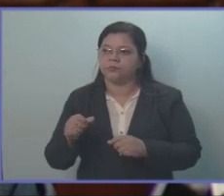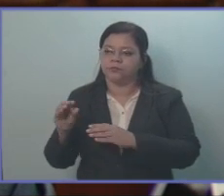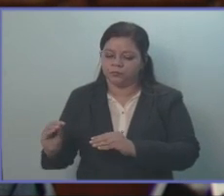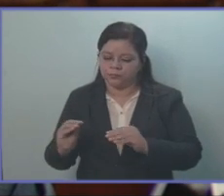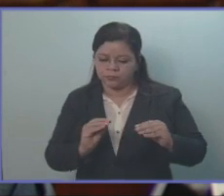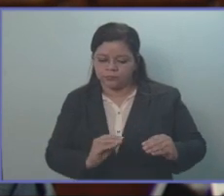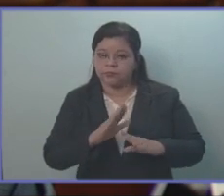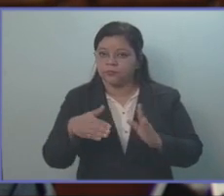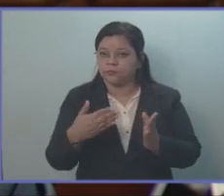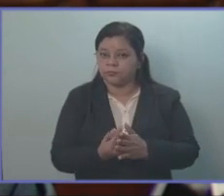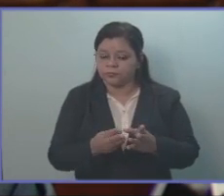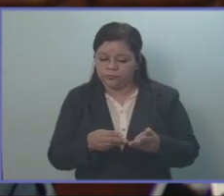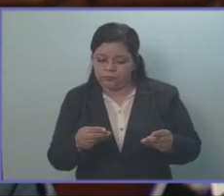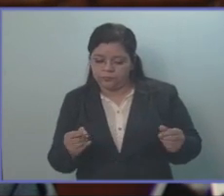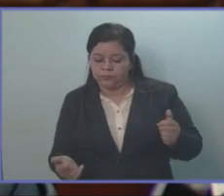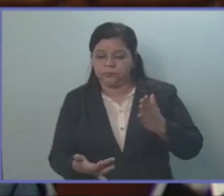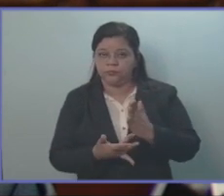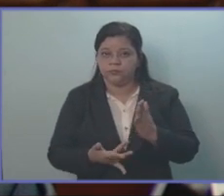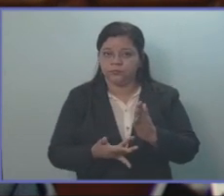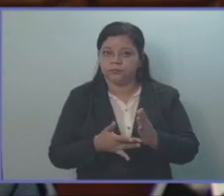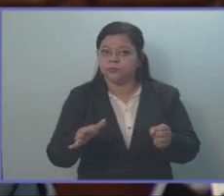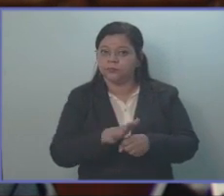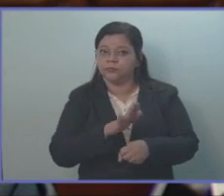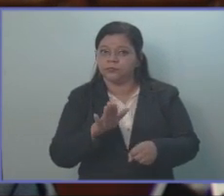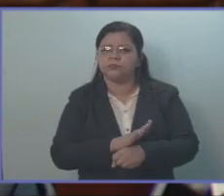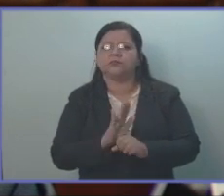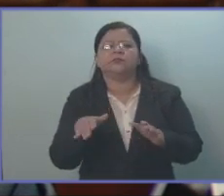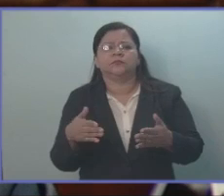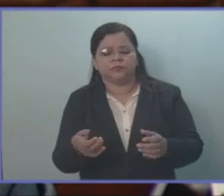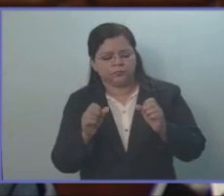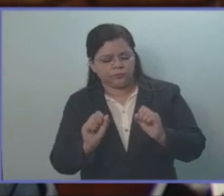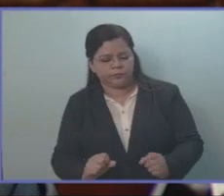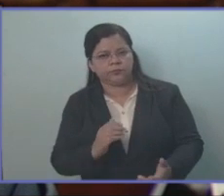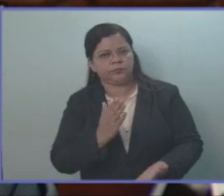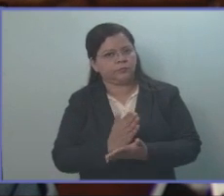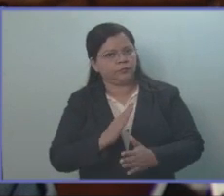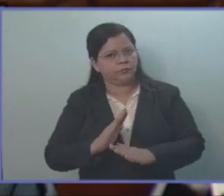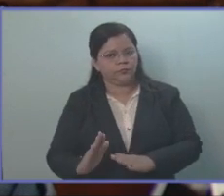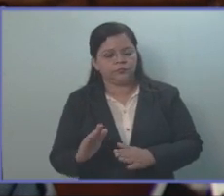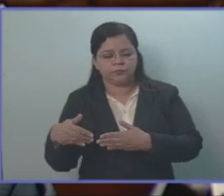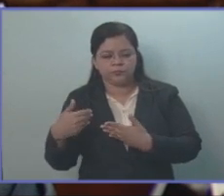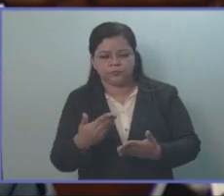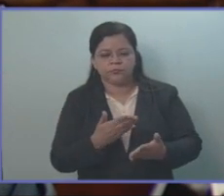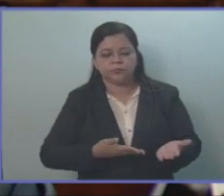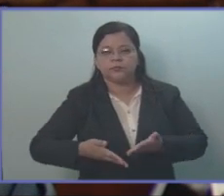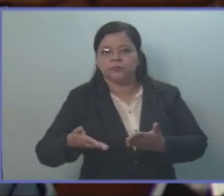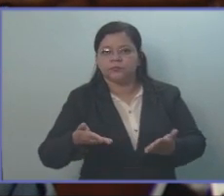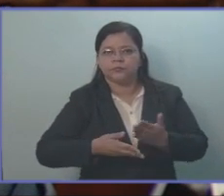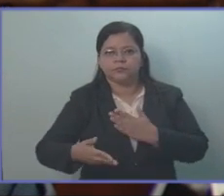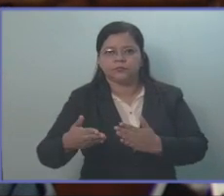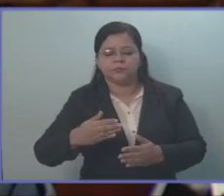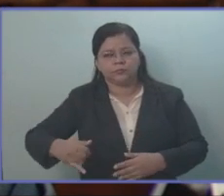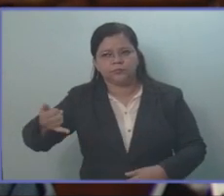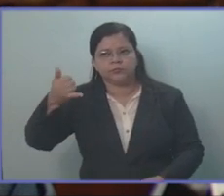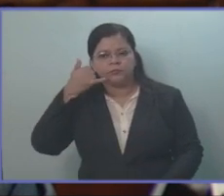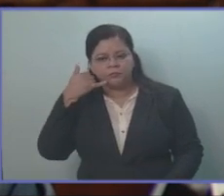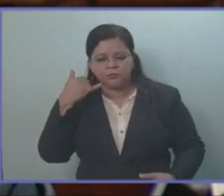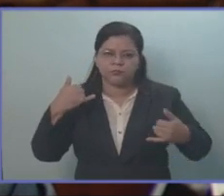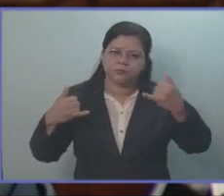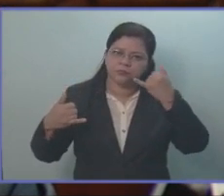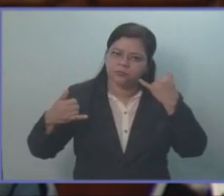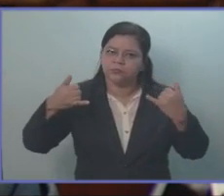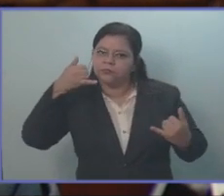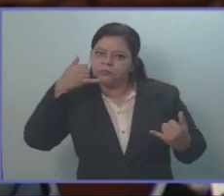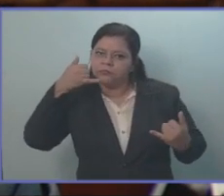aplicar las soluciones técnicas que sean necesarias para eliminar la prestación de los servicios de tráfico de